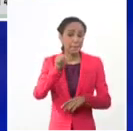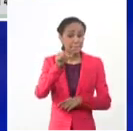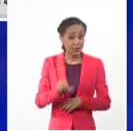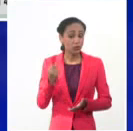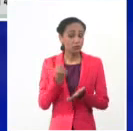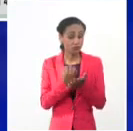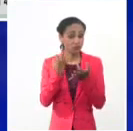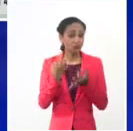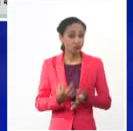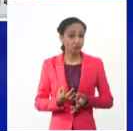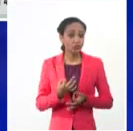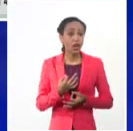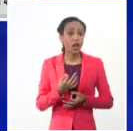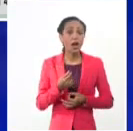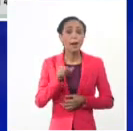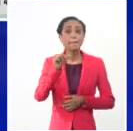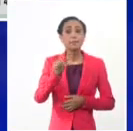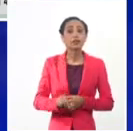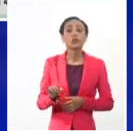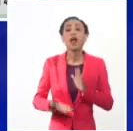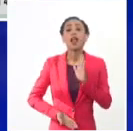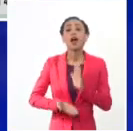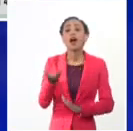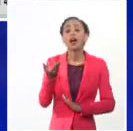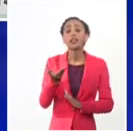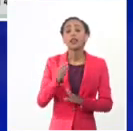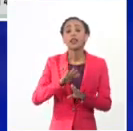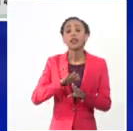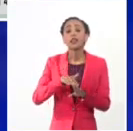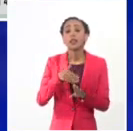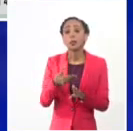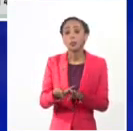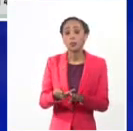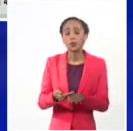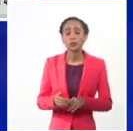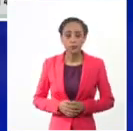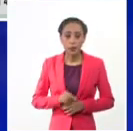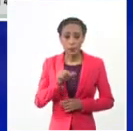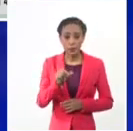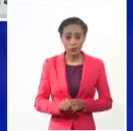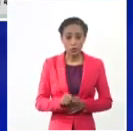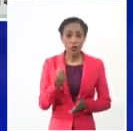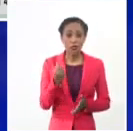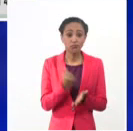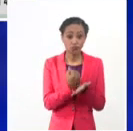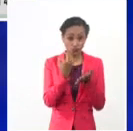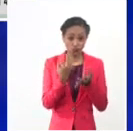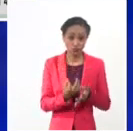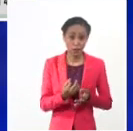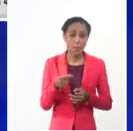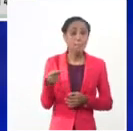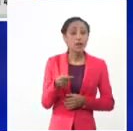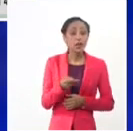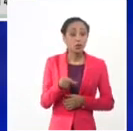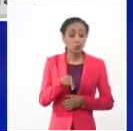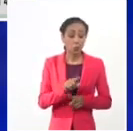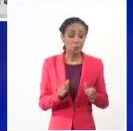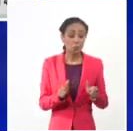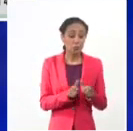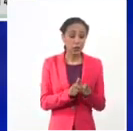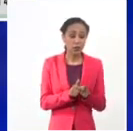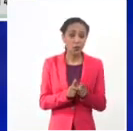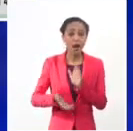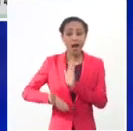pacientes que se van de alta, y cuando los diagnosticados son menos que las altas, pues se va logrando un